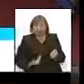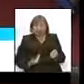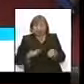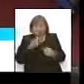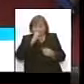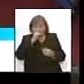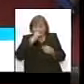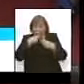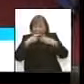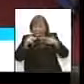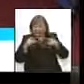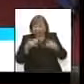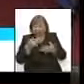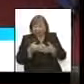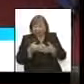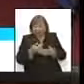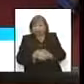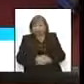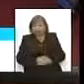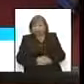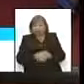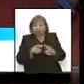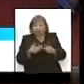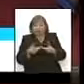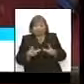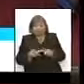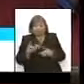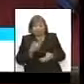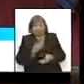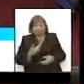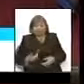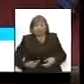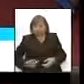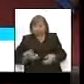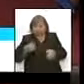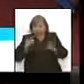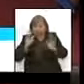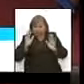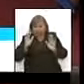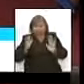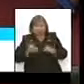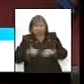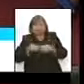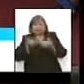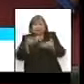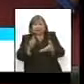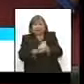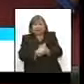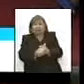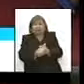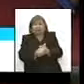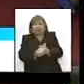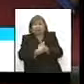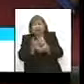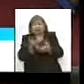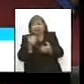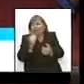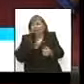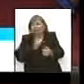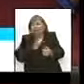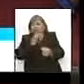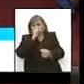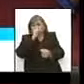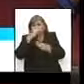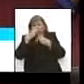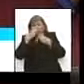campañas basadas en el espacio que da el Estado en los medios, sino que las serán dadas por los amigos de los medios, o sea, por los dueños de los medios de